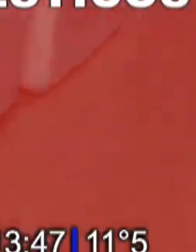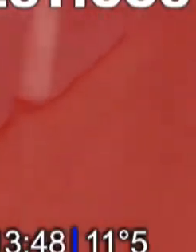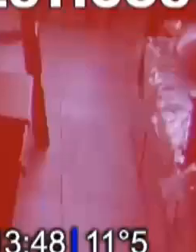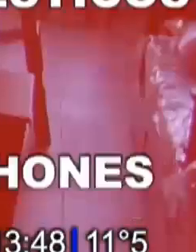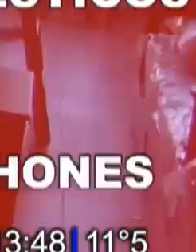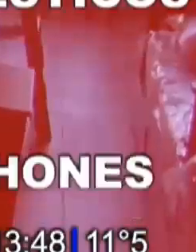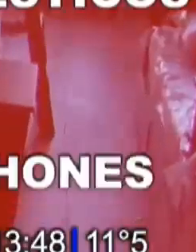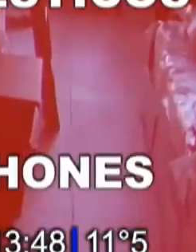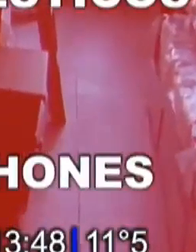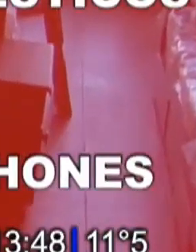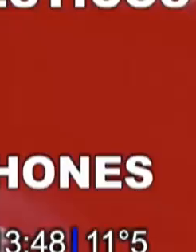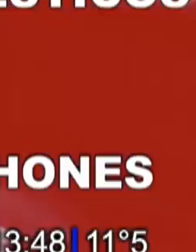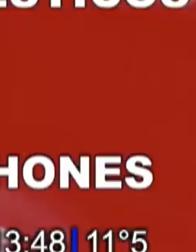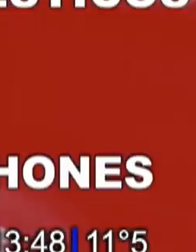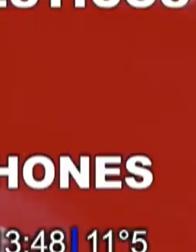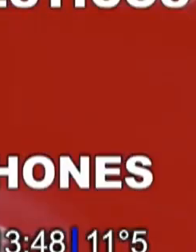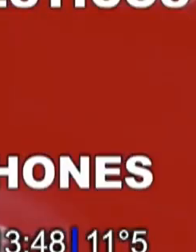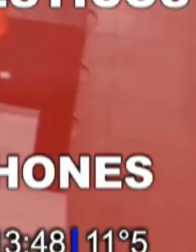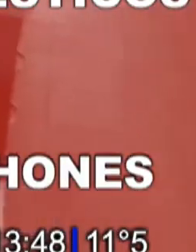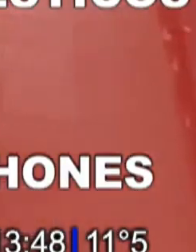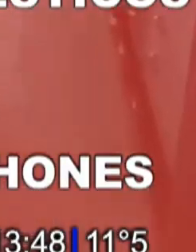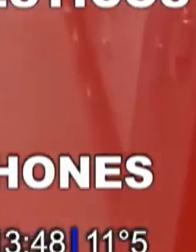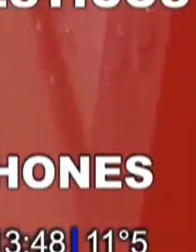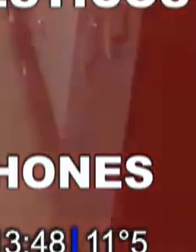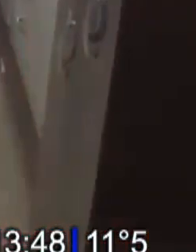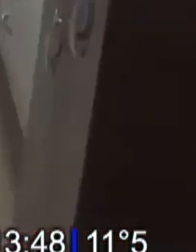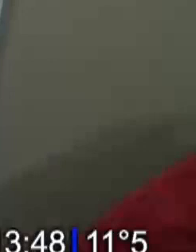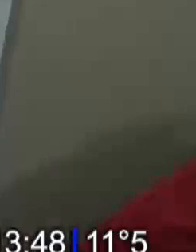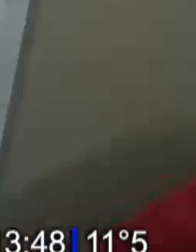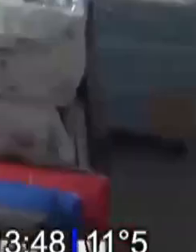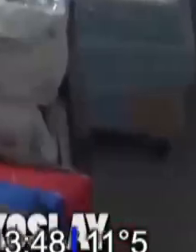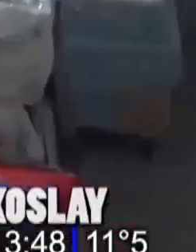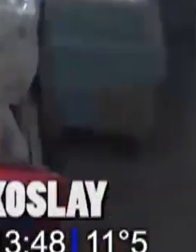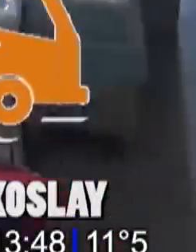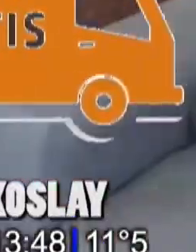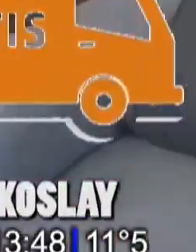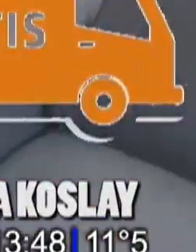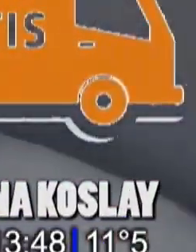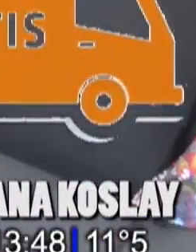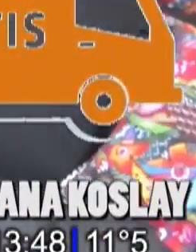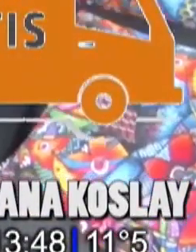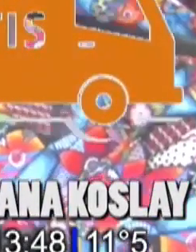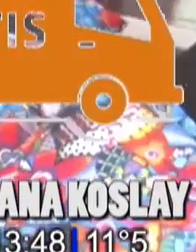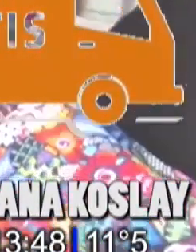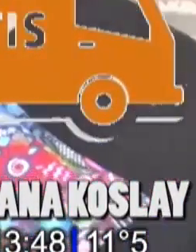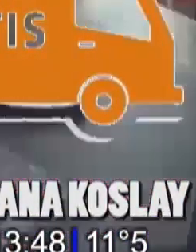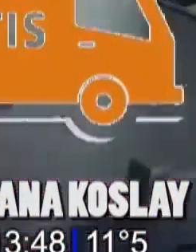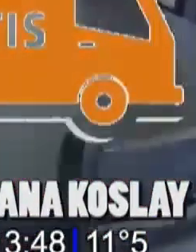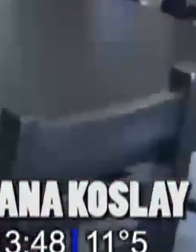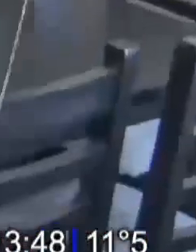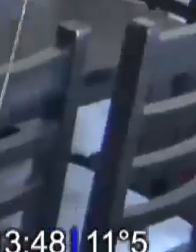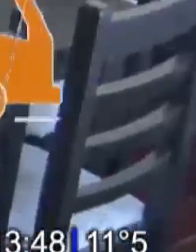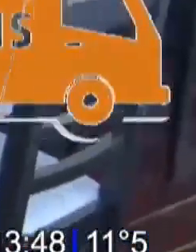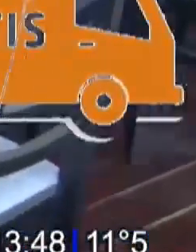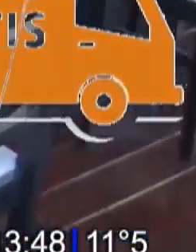blanca, colchones. Llevamos a domicilio sin cargo en La Punta, San Luis y Juan Agoslay. También hacemos envíos a toda la